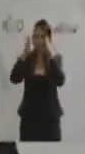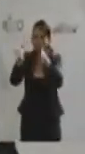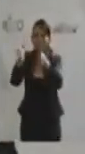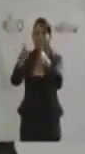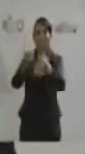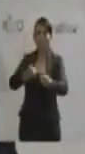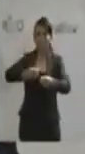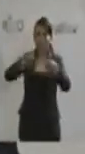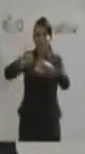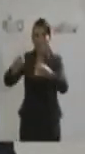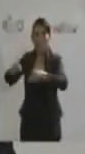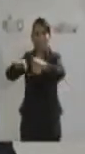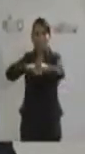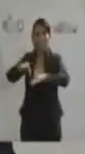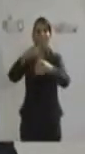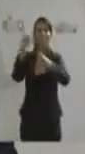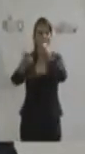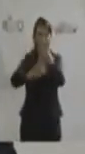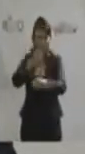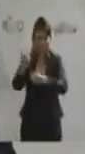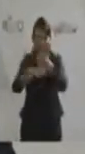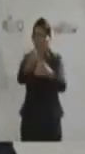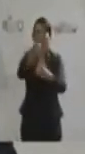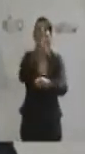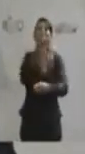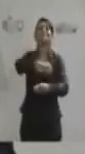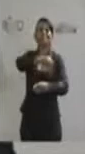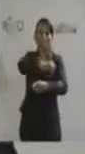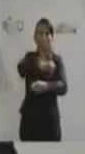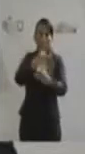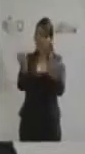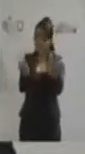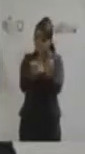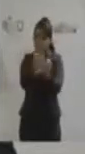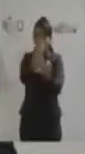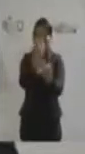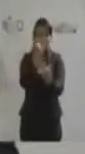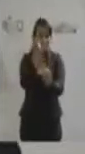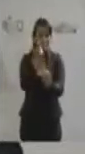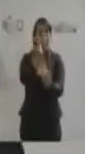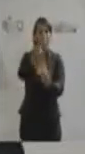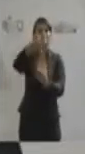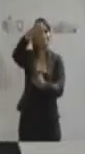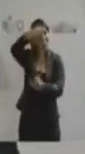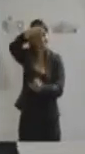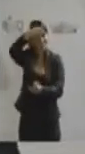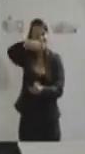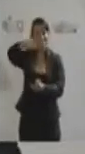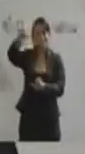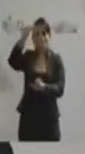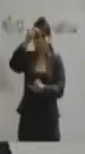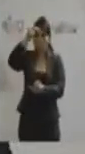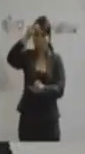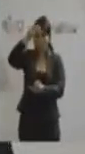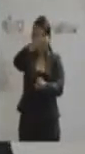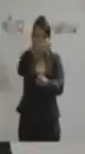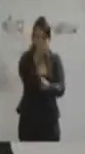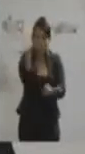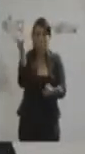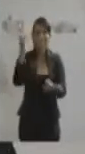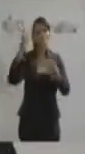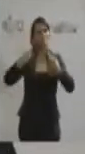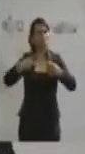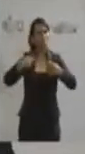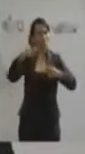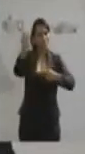sano. Vamos a ocupar muchas herramientas. Vamos a aprovechar la experiencia, la inteligencia, el apoyo de la gente, de los